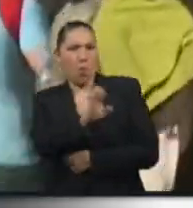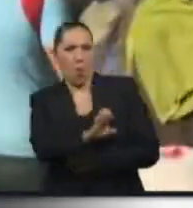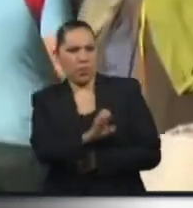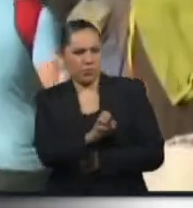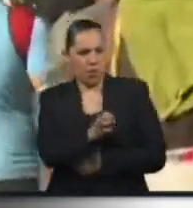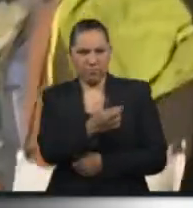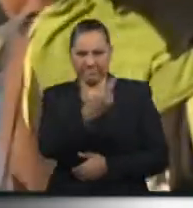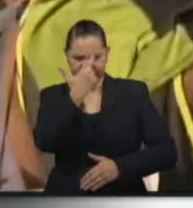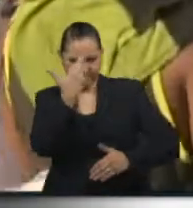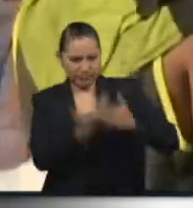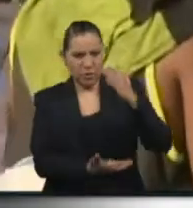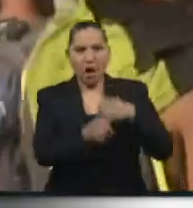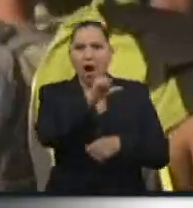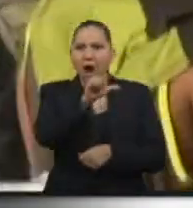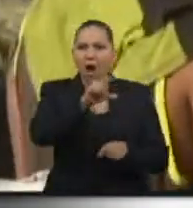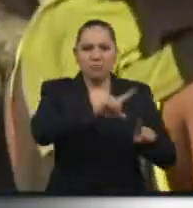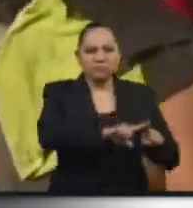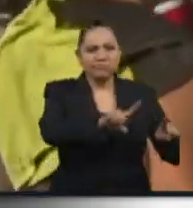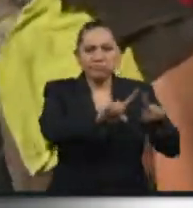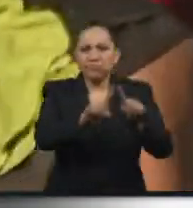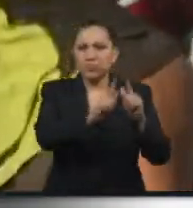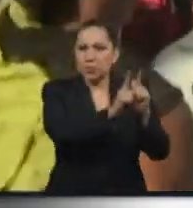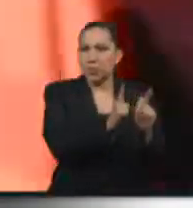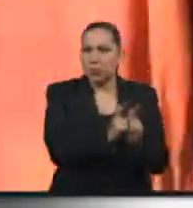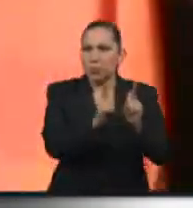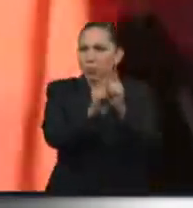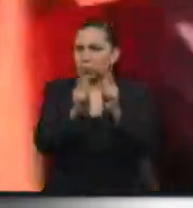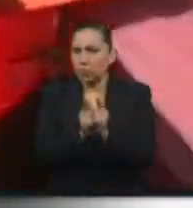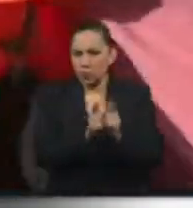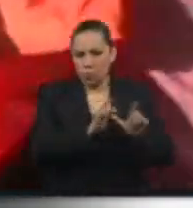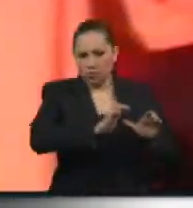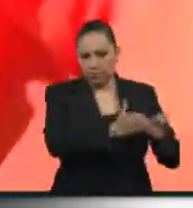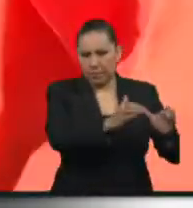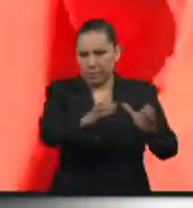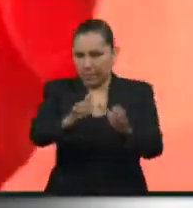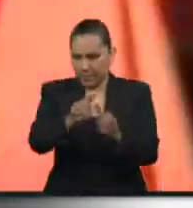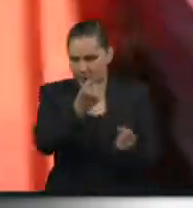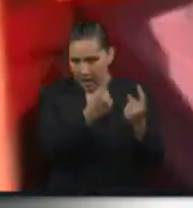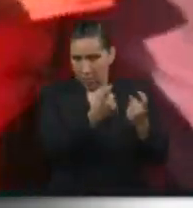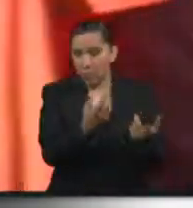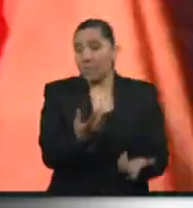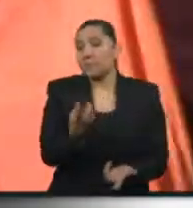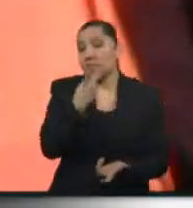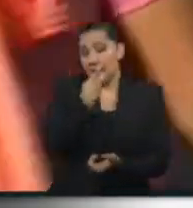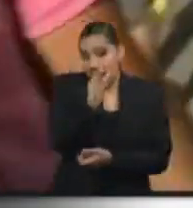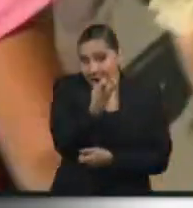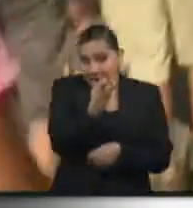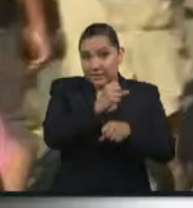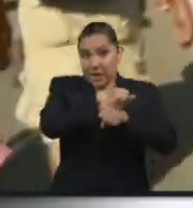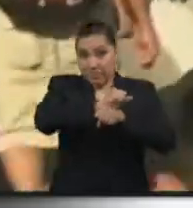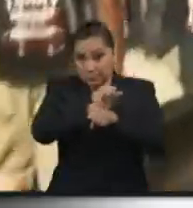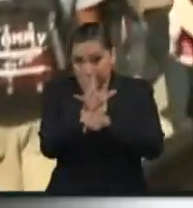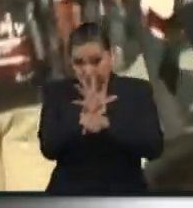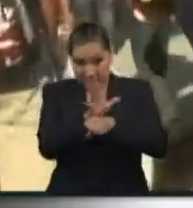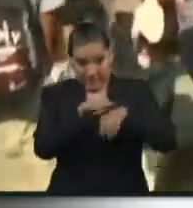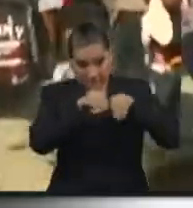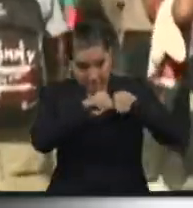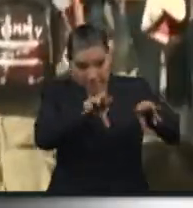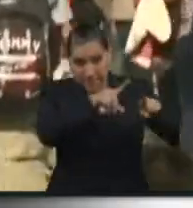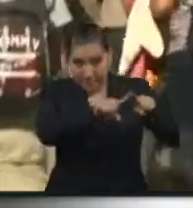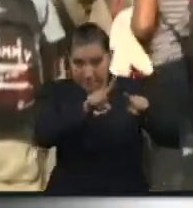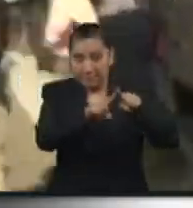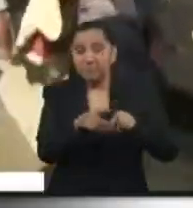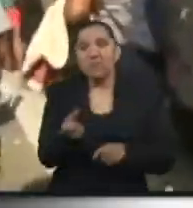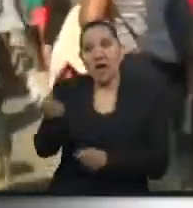que esta pandemia ha sido usada como pretexto por algunos políticos para aumentar la violencia verbal, por ejemplo, contra la comunidad china.